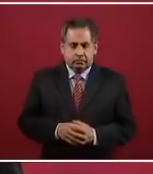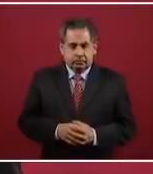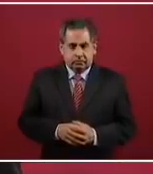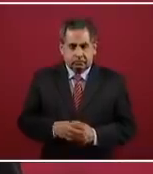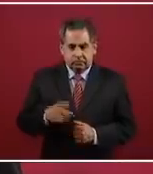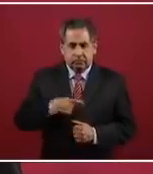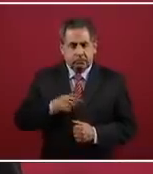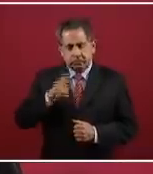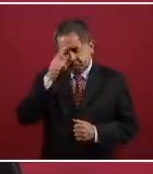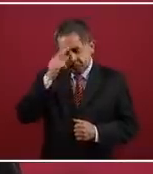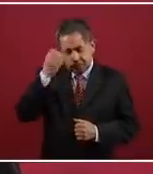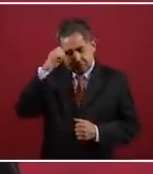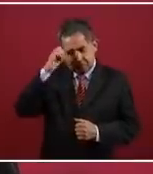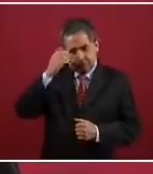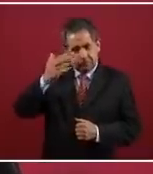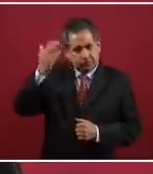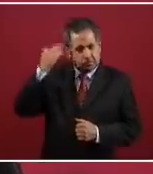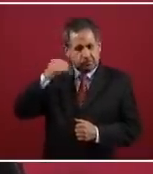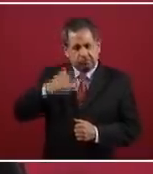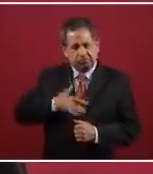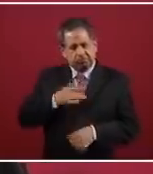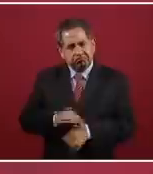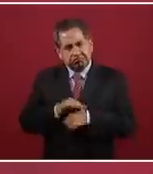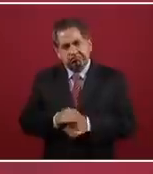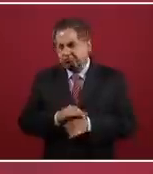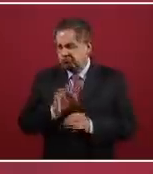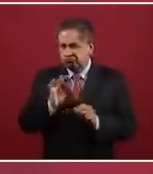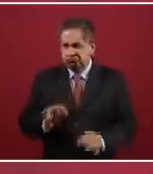una experiencia extraordinaria